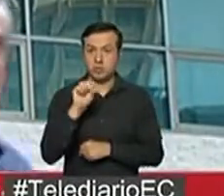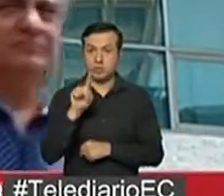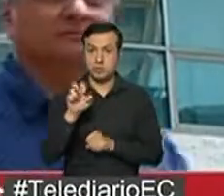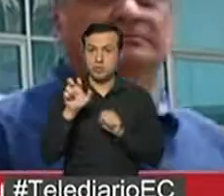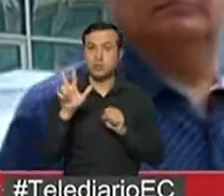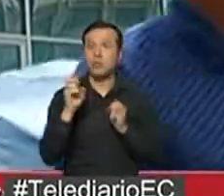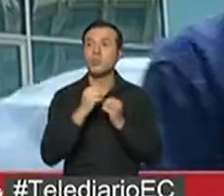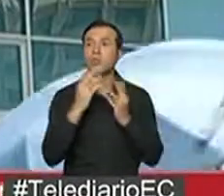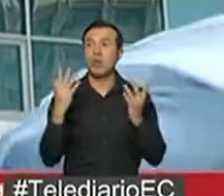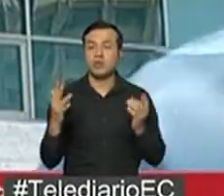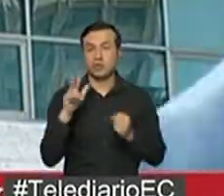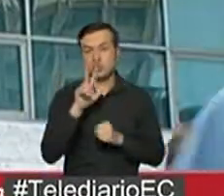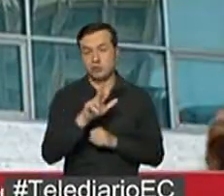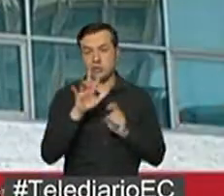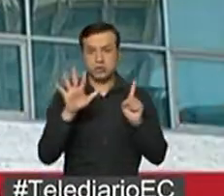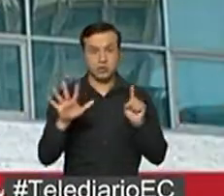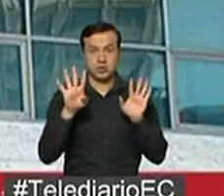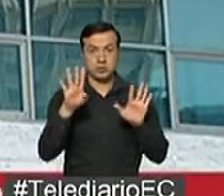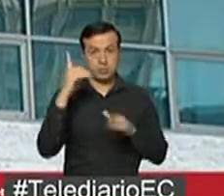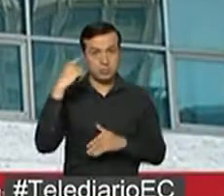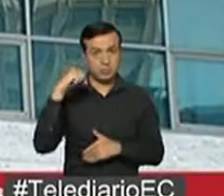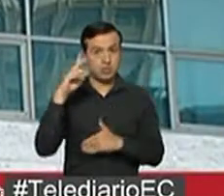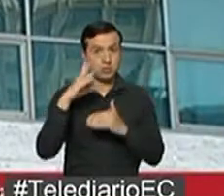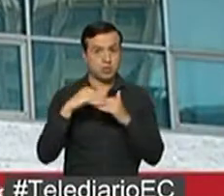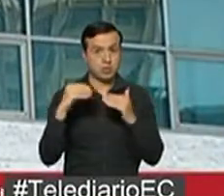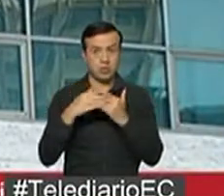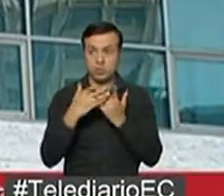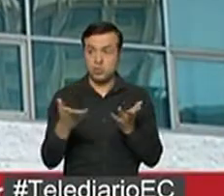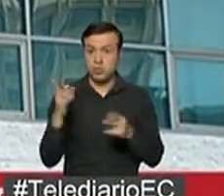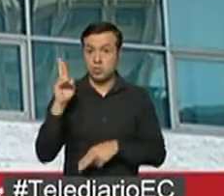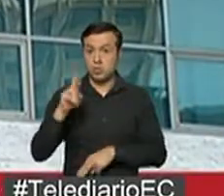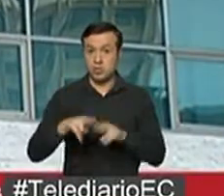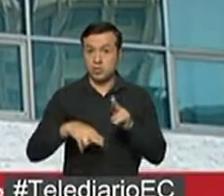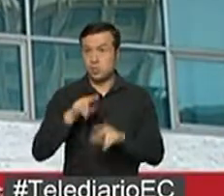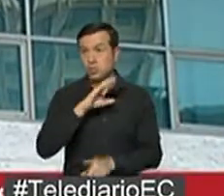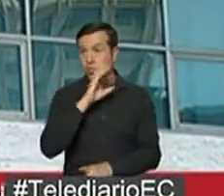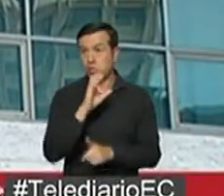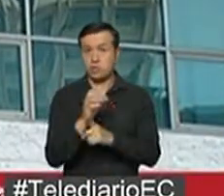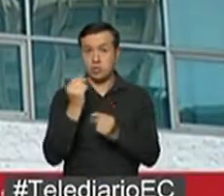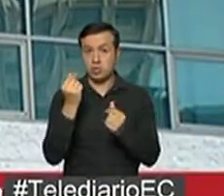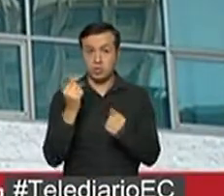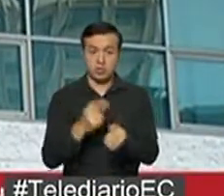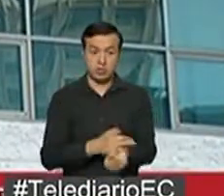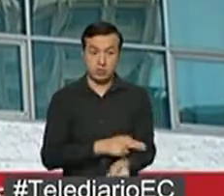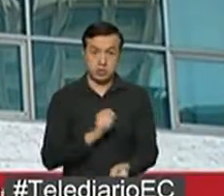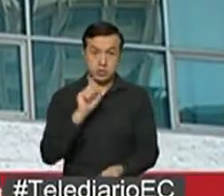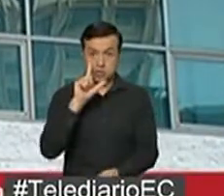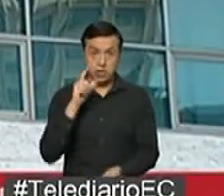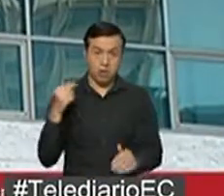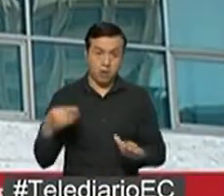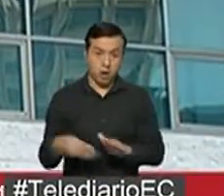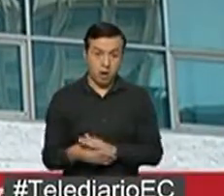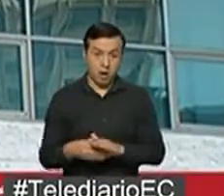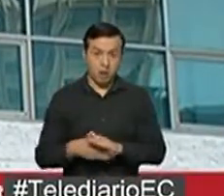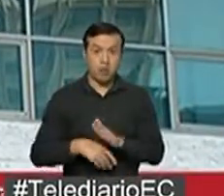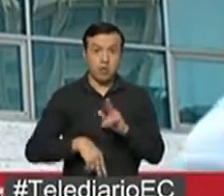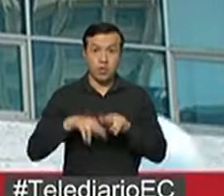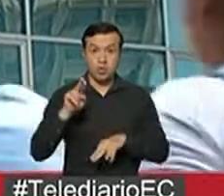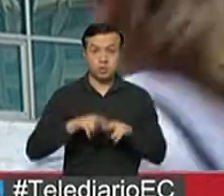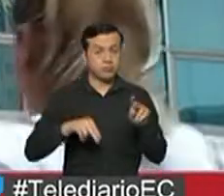369 millones de dólares esta obra ha sido cuestionada por sobreprecios sobornos y fallas en su construcción